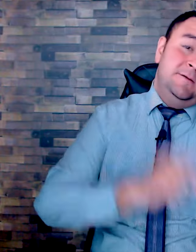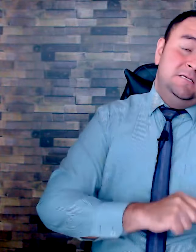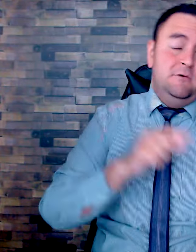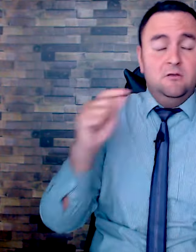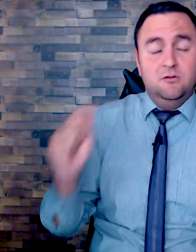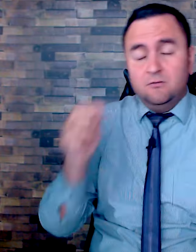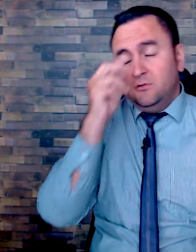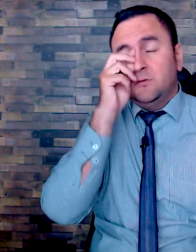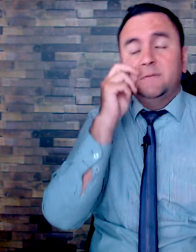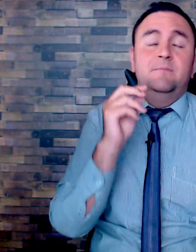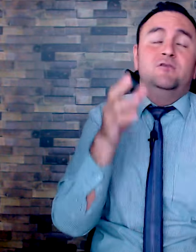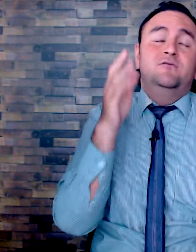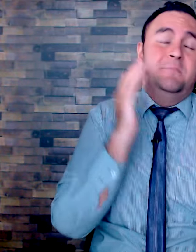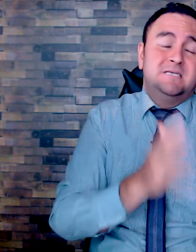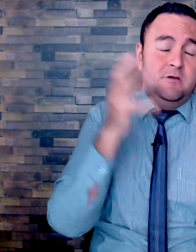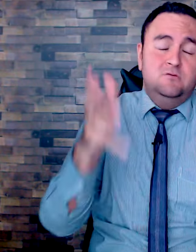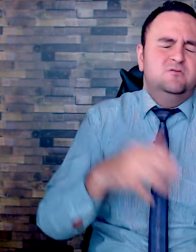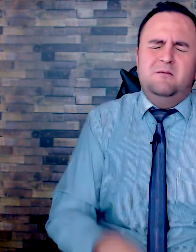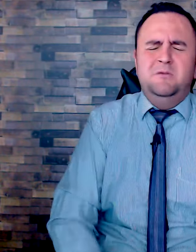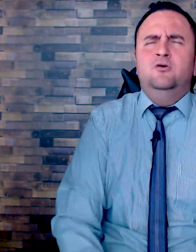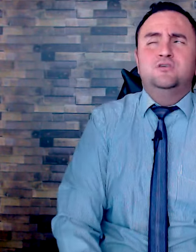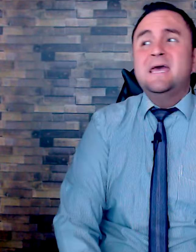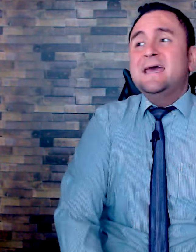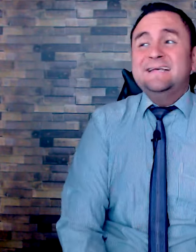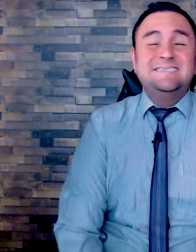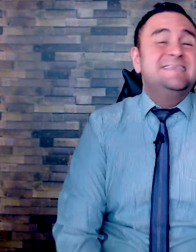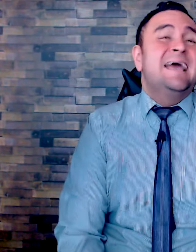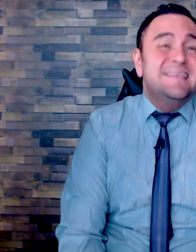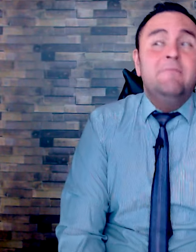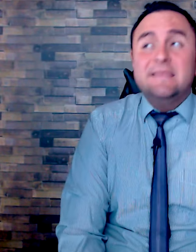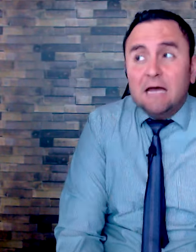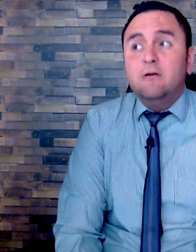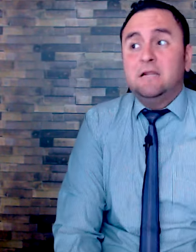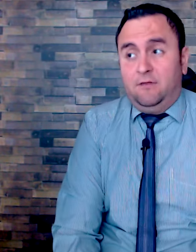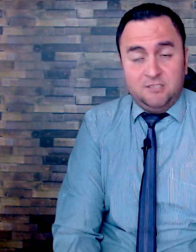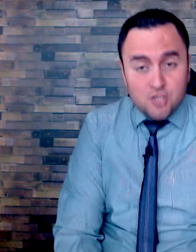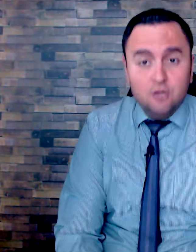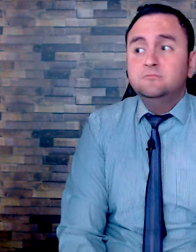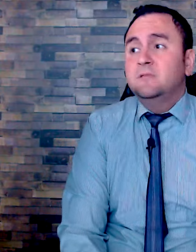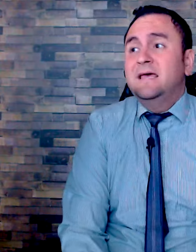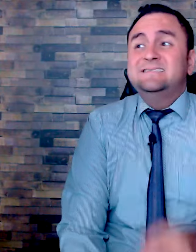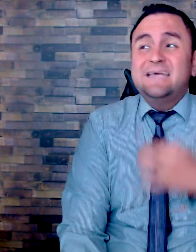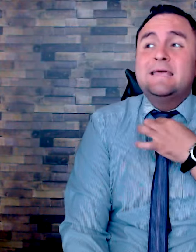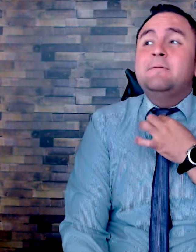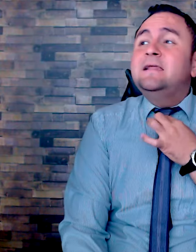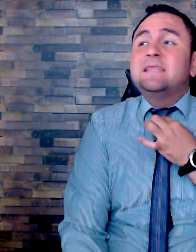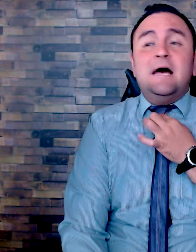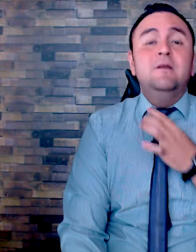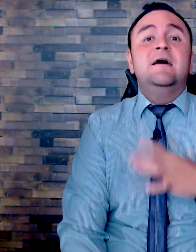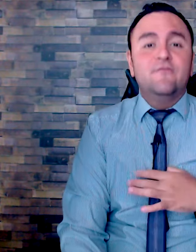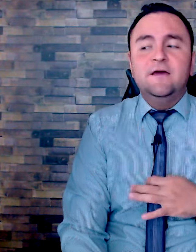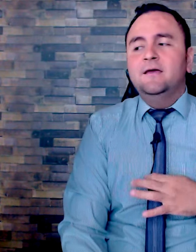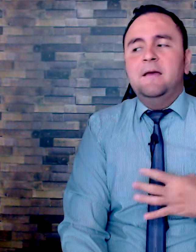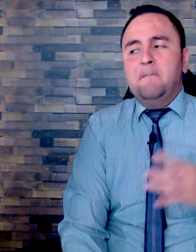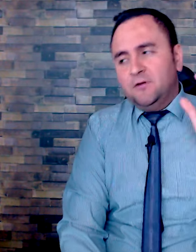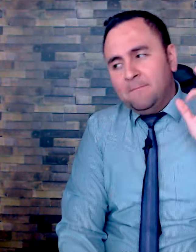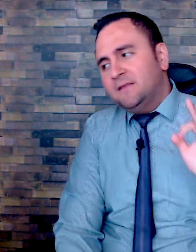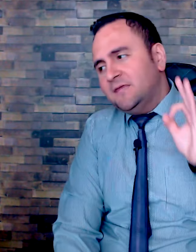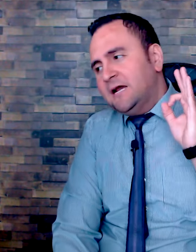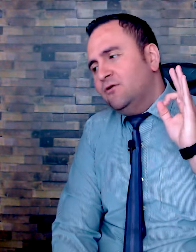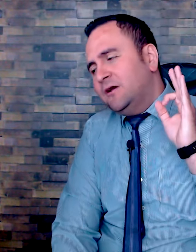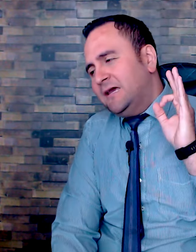que mis pensamientos no son vuestros pensamientos, ni mis caminos sus caminos. Y si te has debilitado en la oración, si has debilitado en la fe,